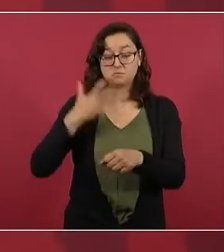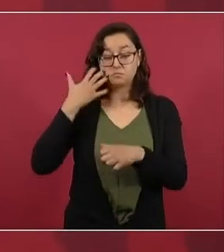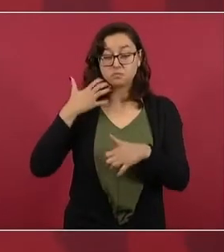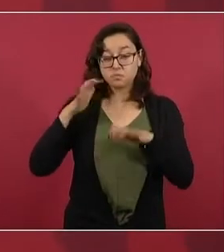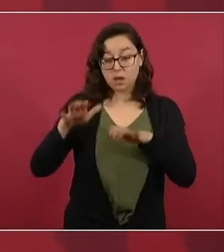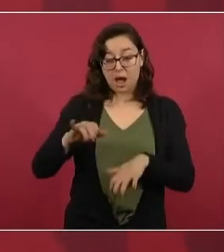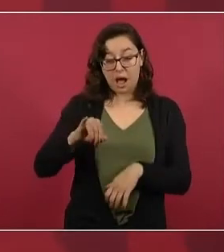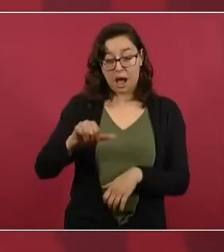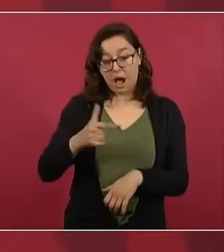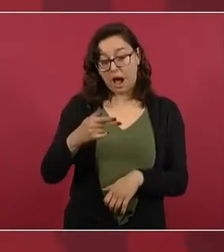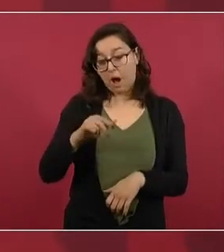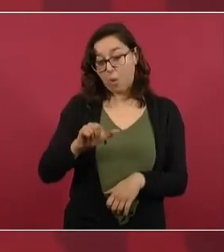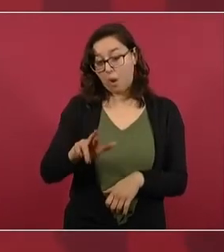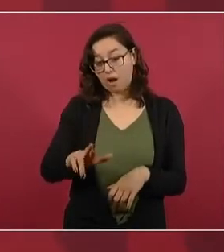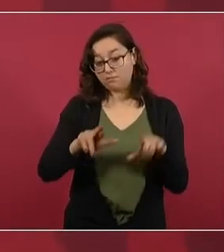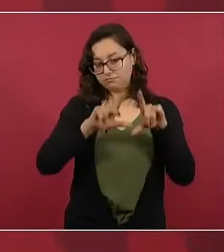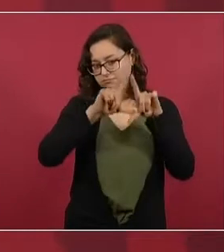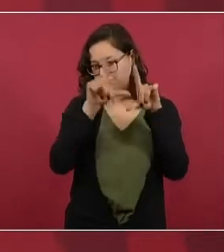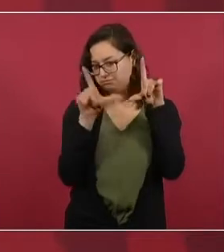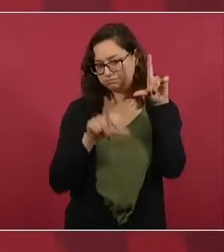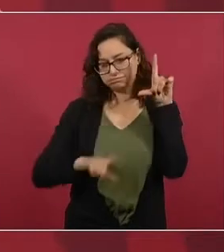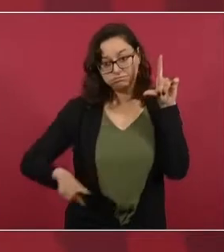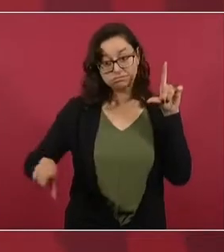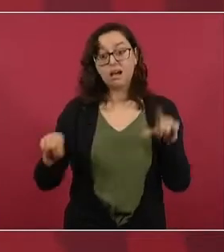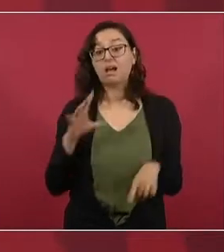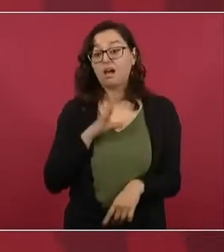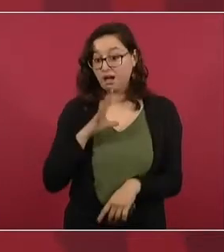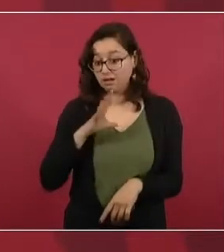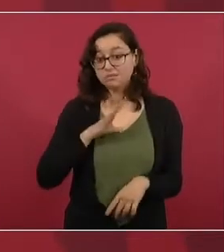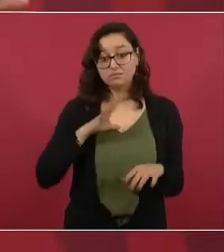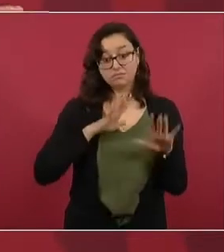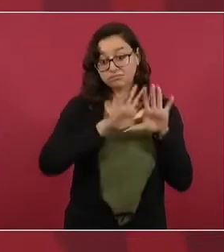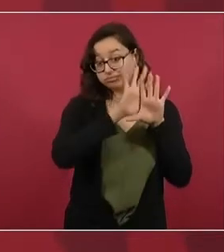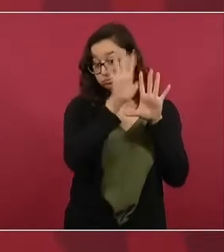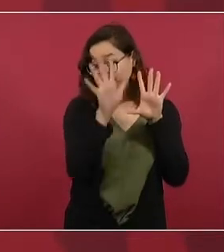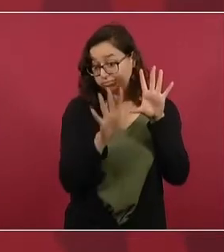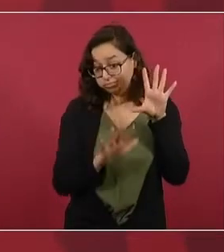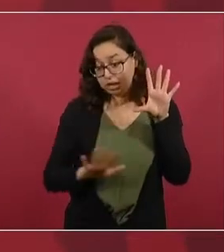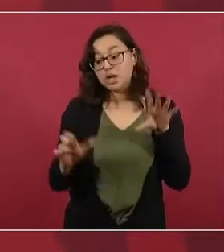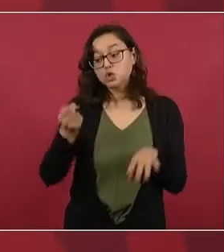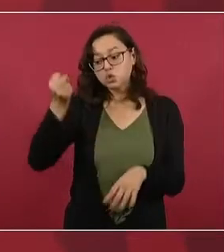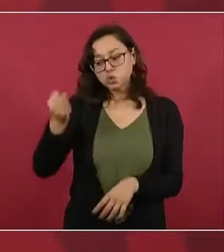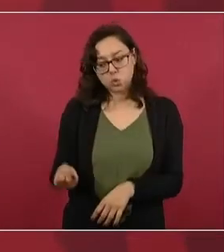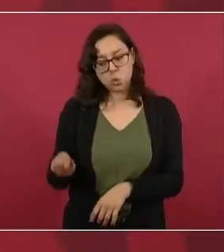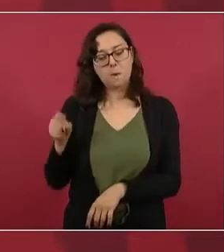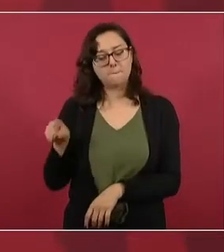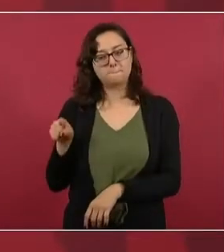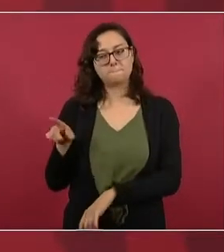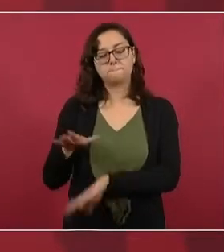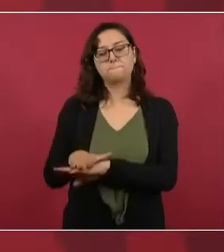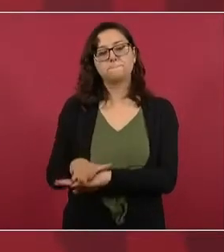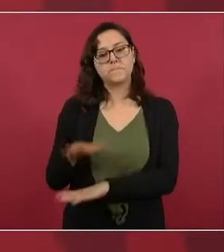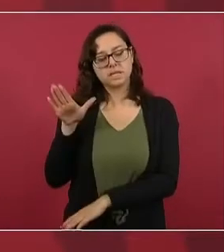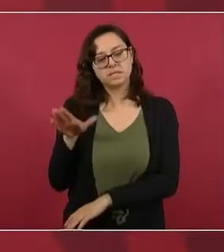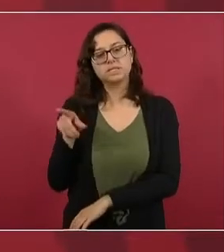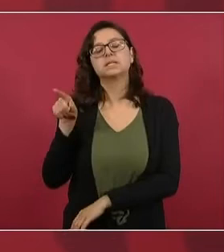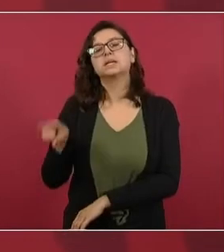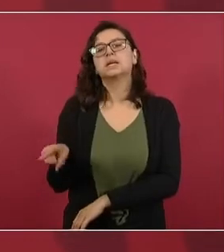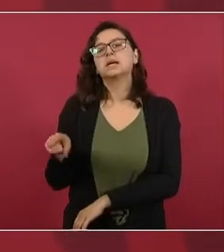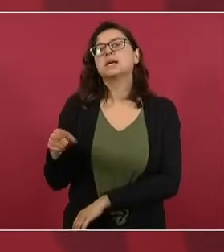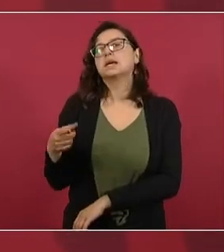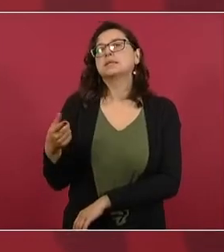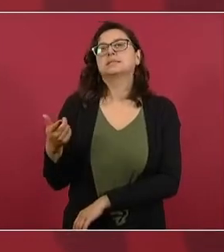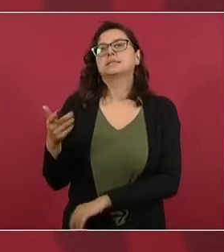sureste. Por ejemplo, en Quintana Roo hay mucho jaguar, en Chiapas,